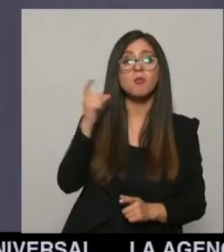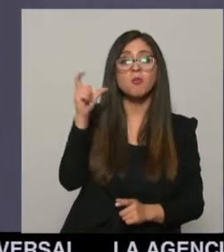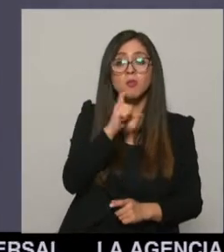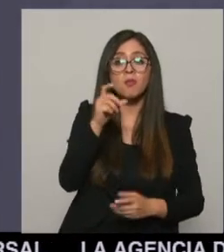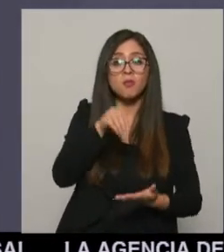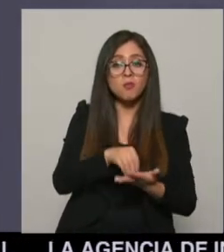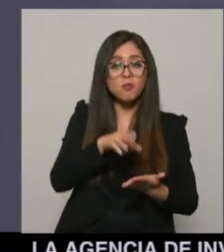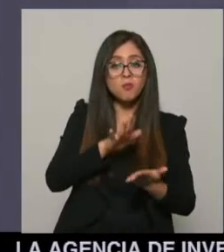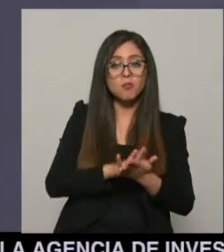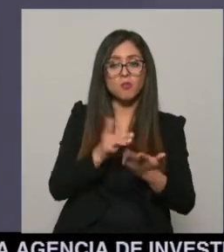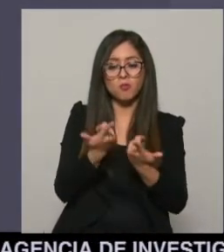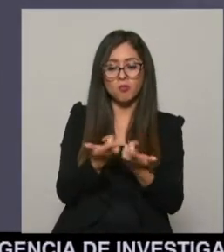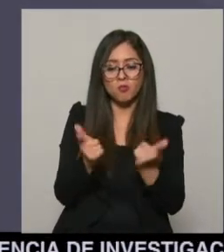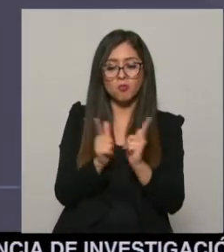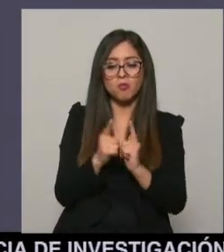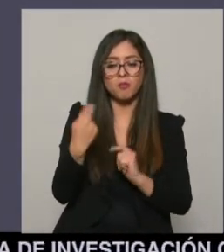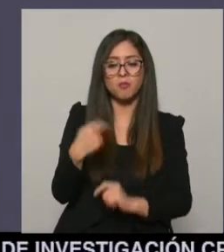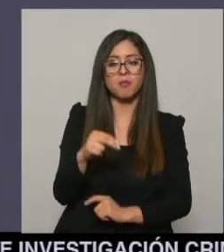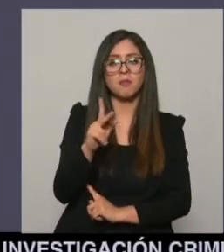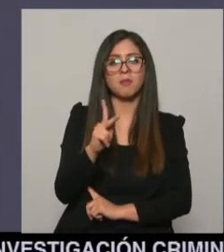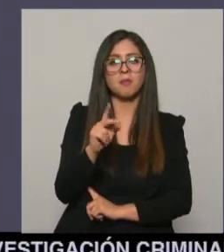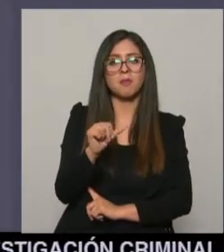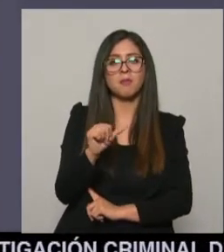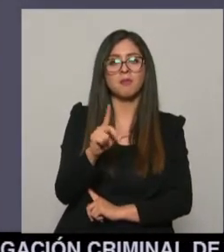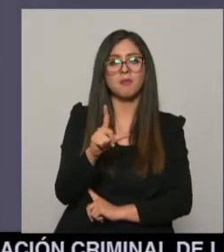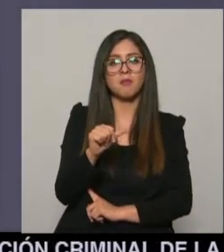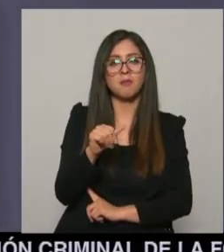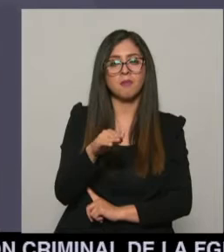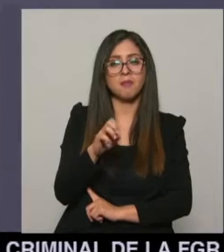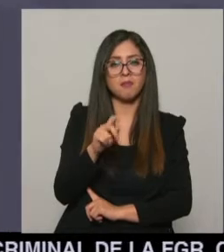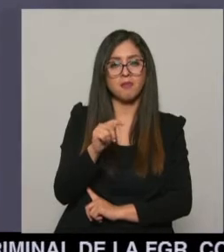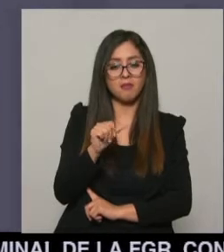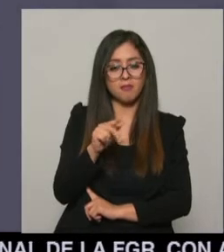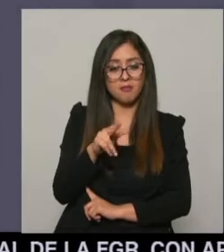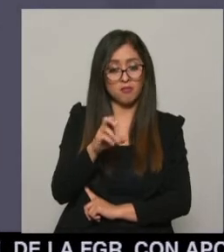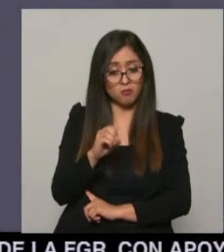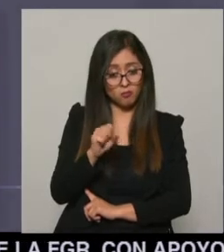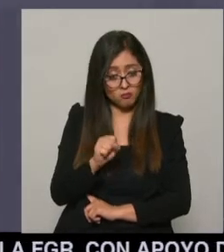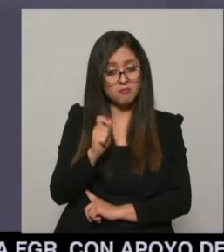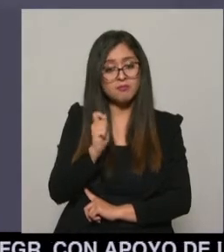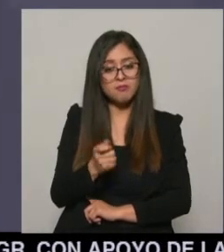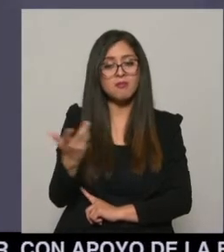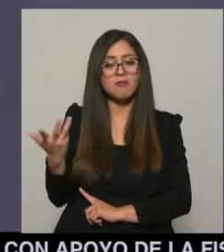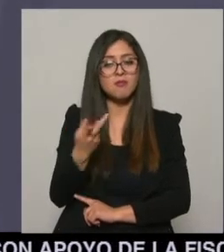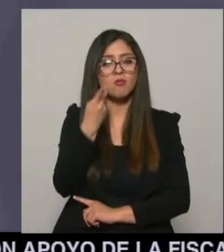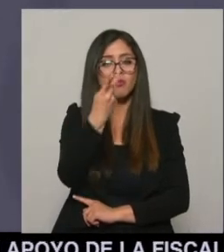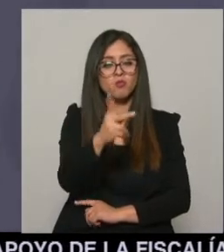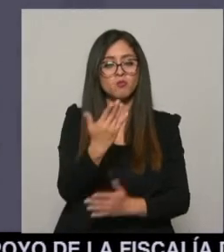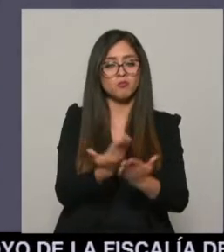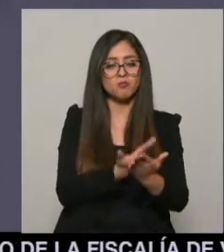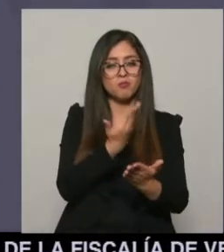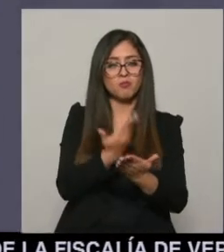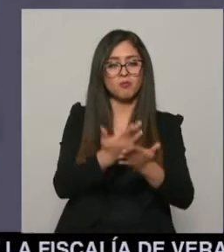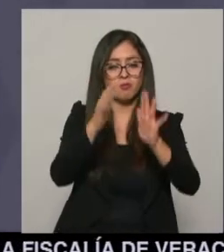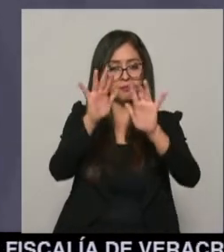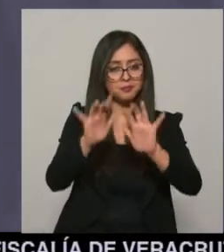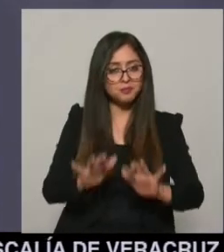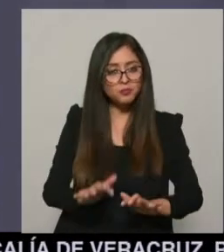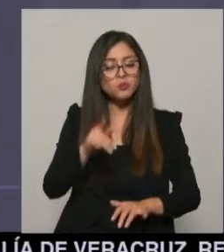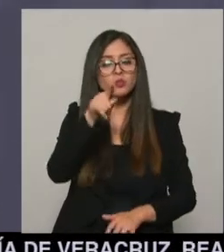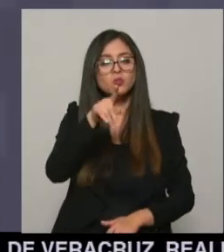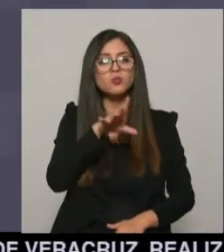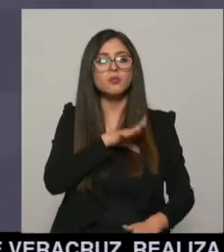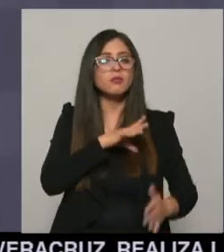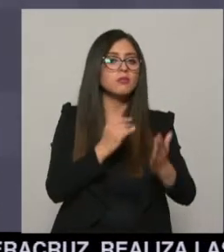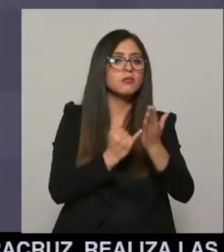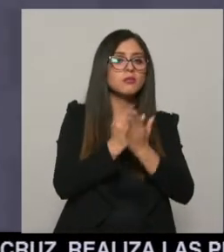constituyen los grupos parlamentarios, se presenta por escrito, tienes esa oportunidad como legislador, independientemente del